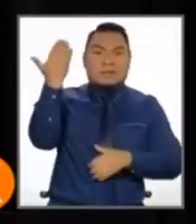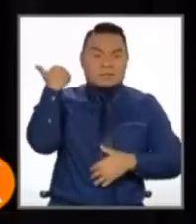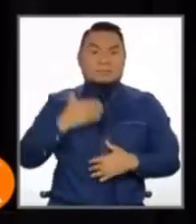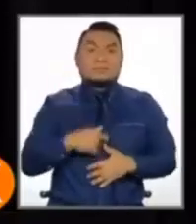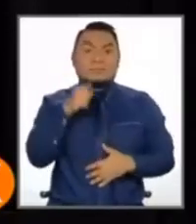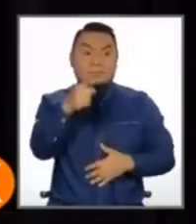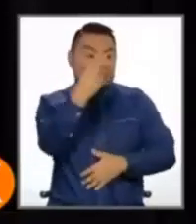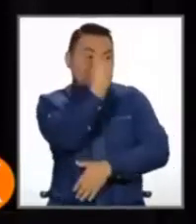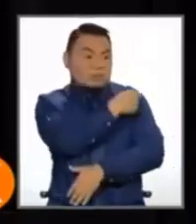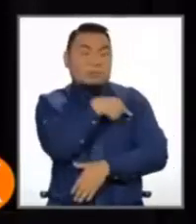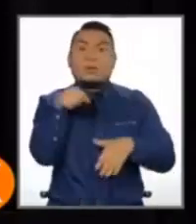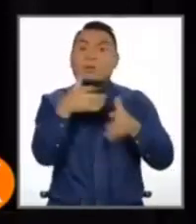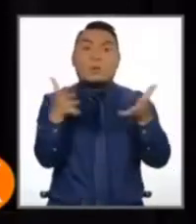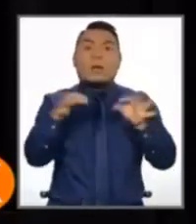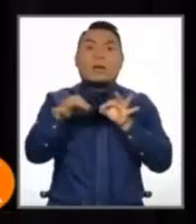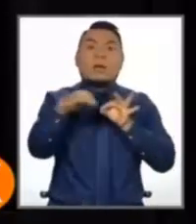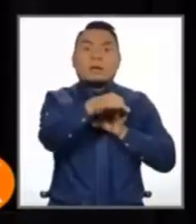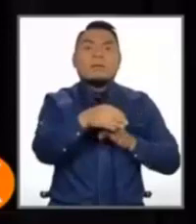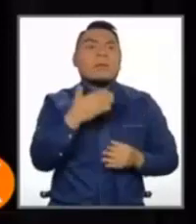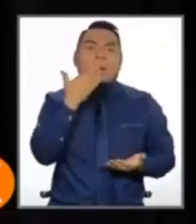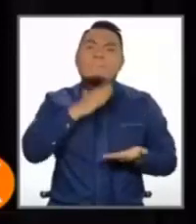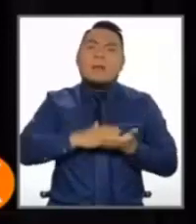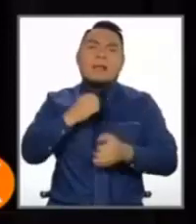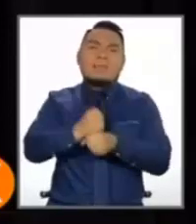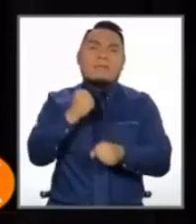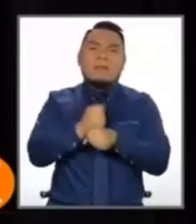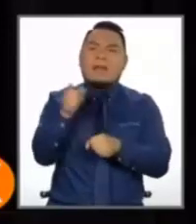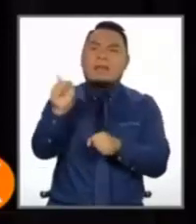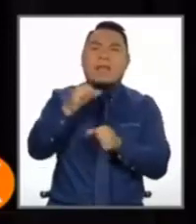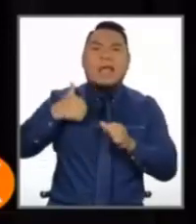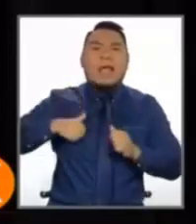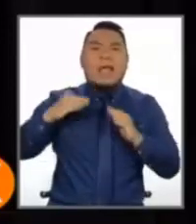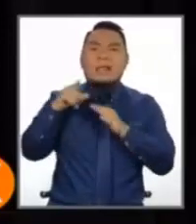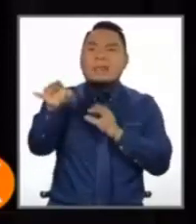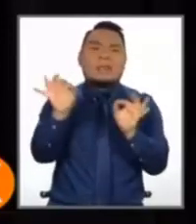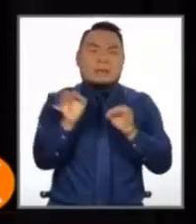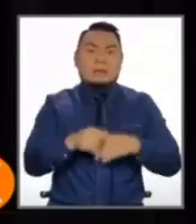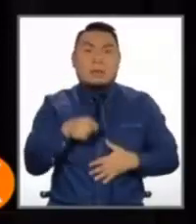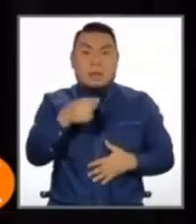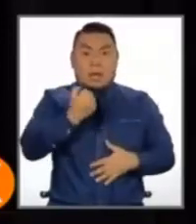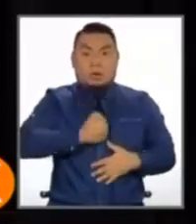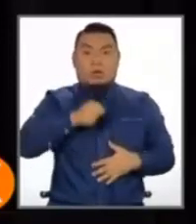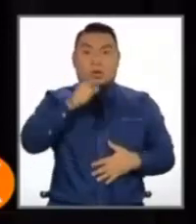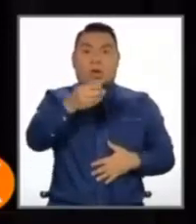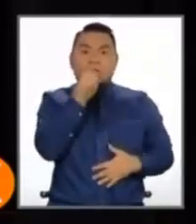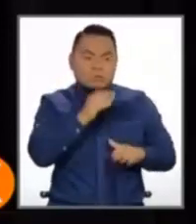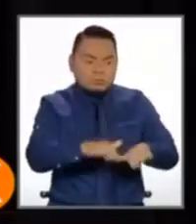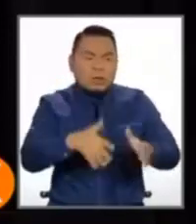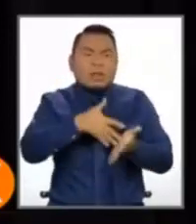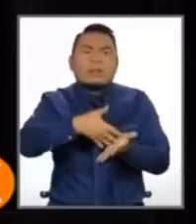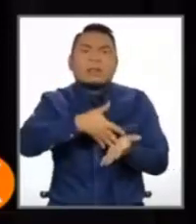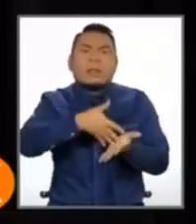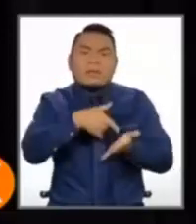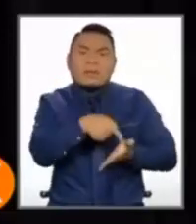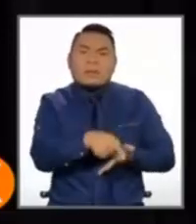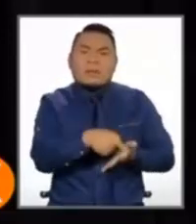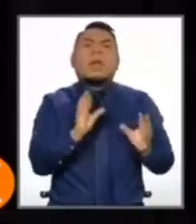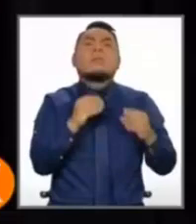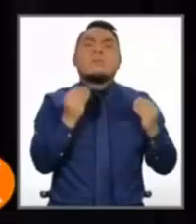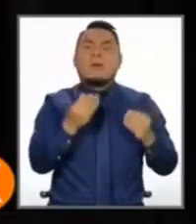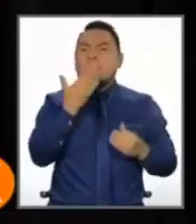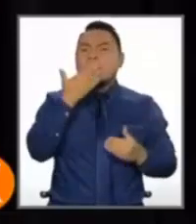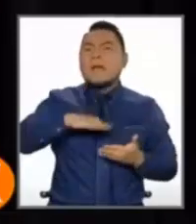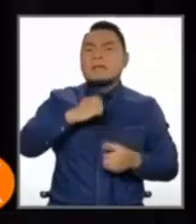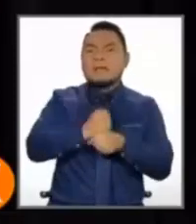hoy no tienes hospitales en tus regiones es por mala gestión. Si hoy tus hijos no tienen el hierro que necesitan por la pandemia es por la